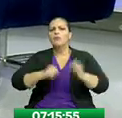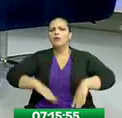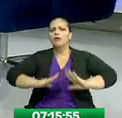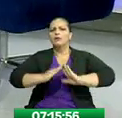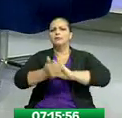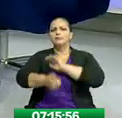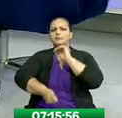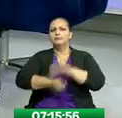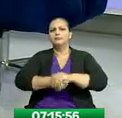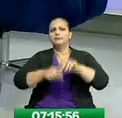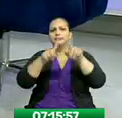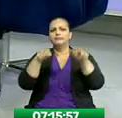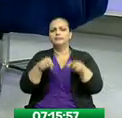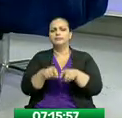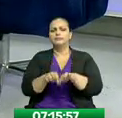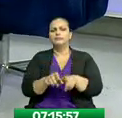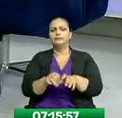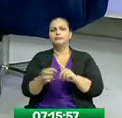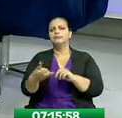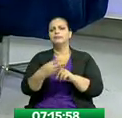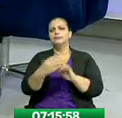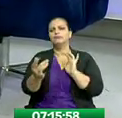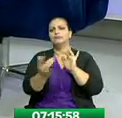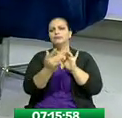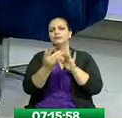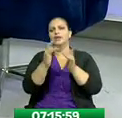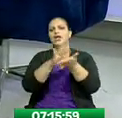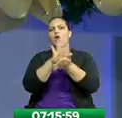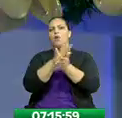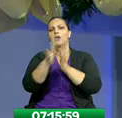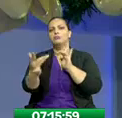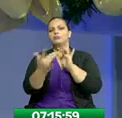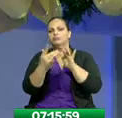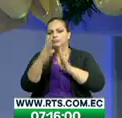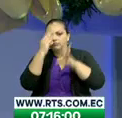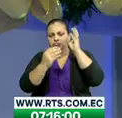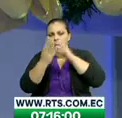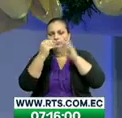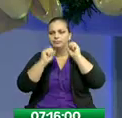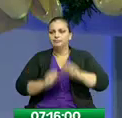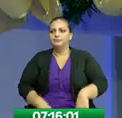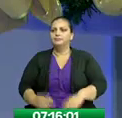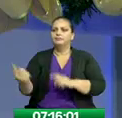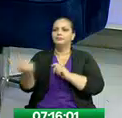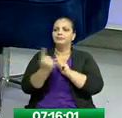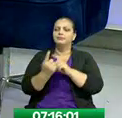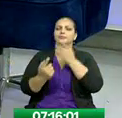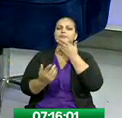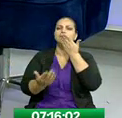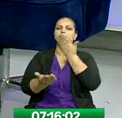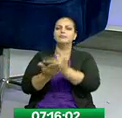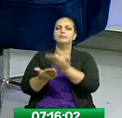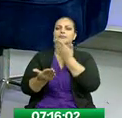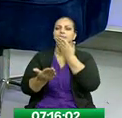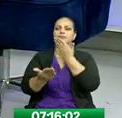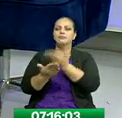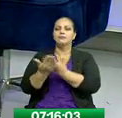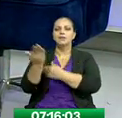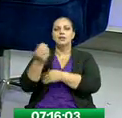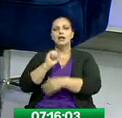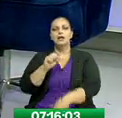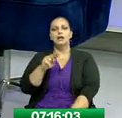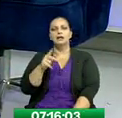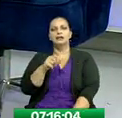día. Amigos televidentes, ha sido la intervención de Andrés Michelena, ministro de Telecomunicaciones, haciendo